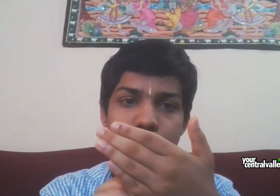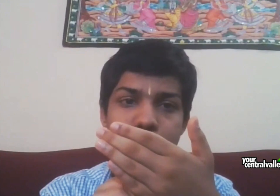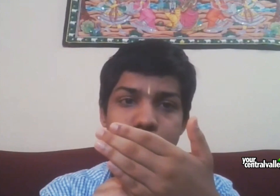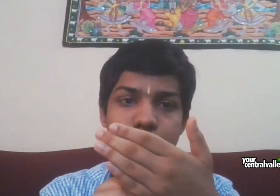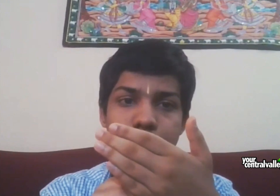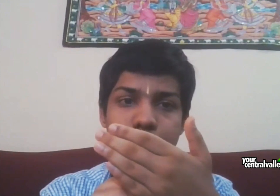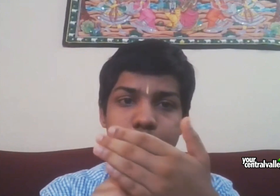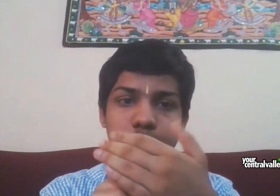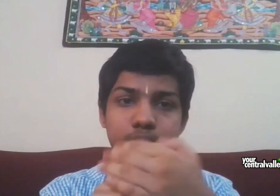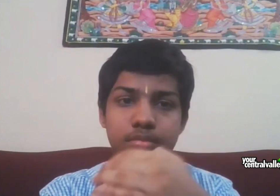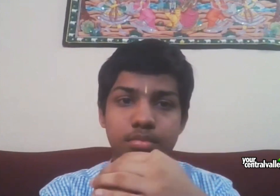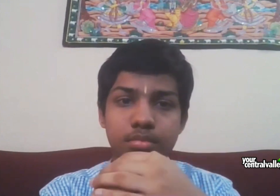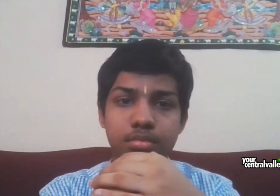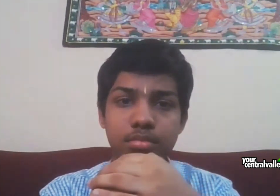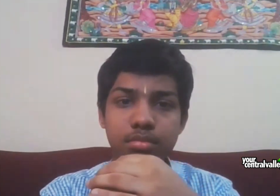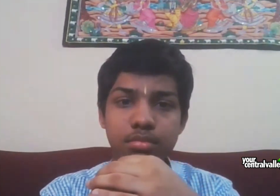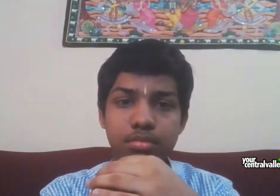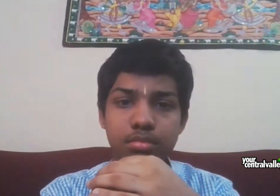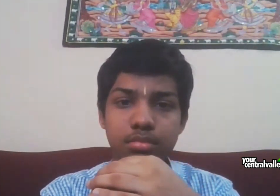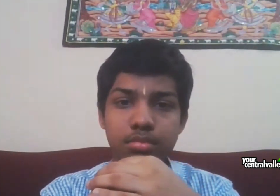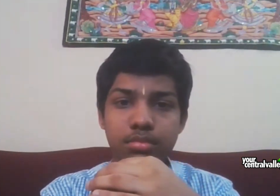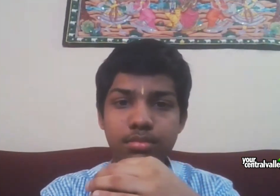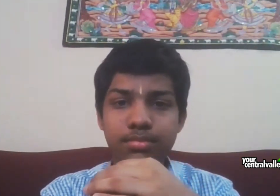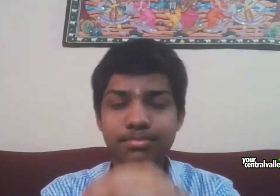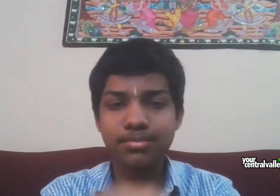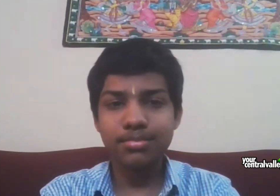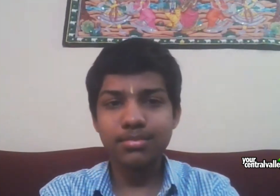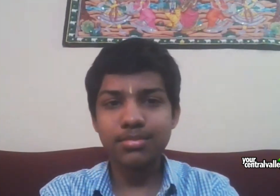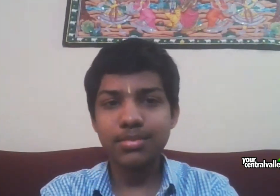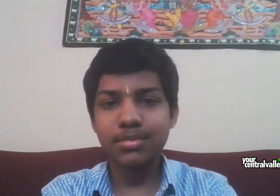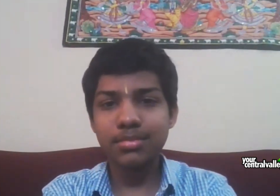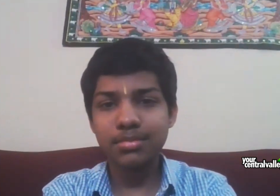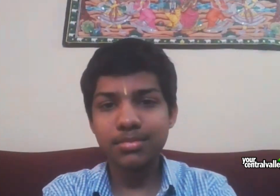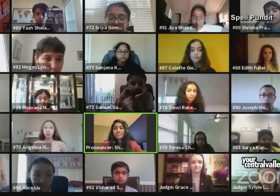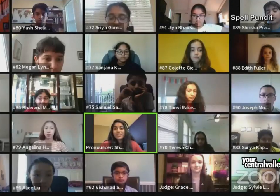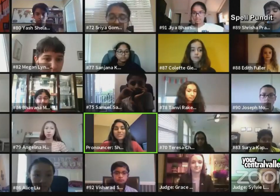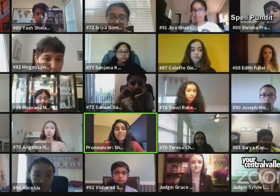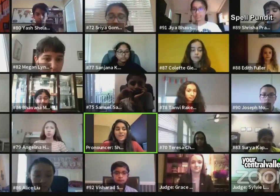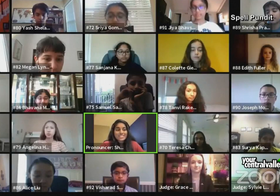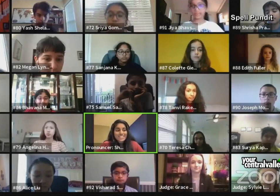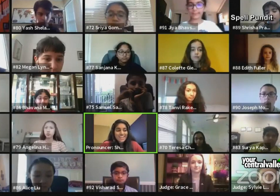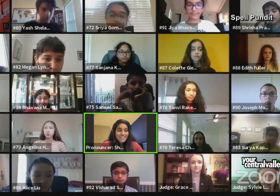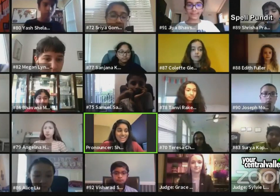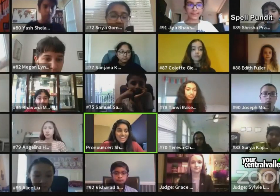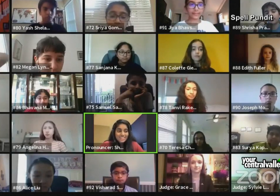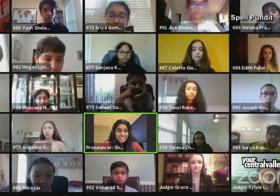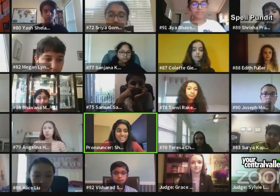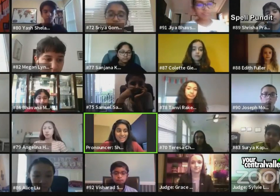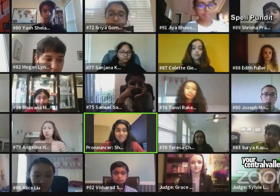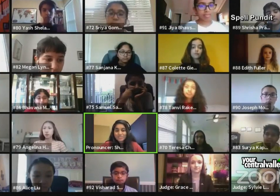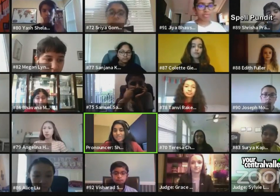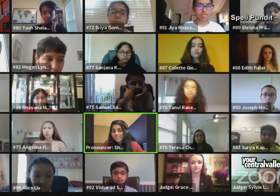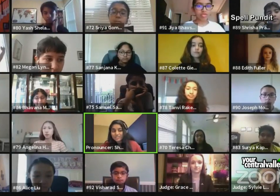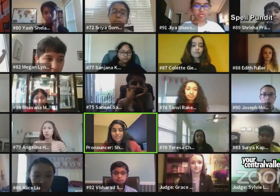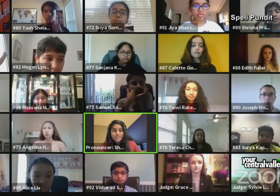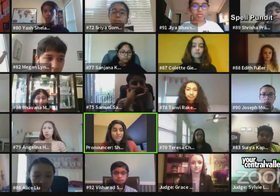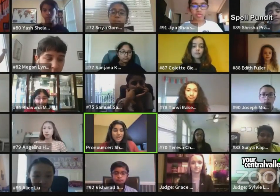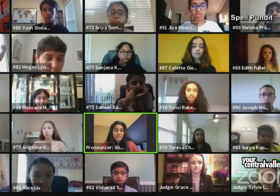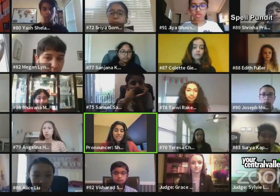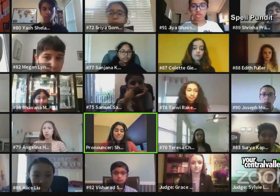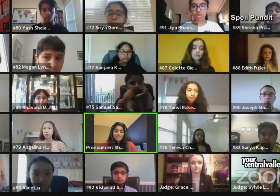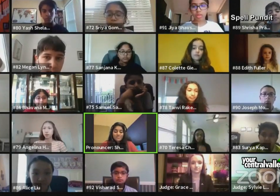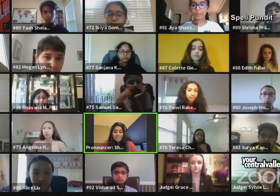14 años de edad, de Nueva Jersey, ganó la palabra Karoshti. La página web de ortografía fue creada por